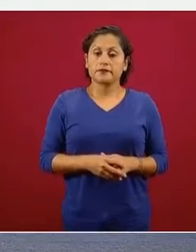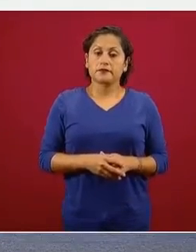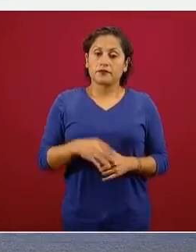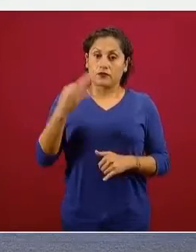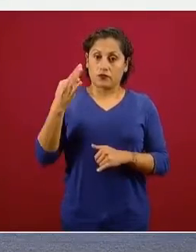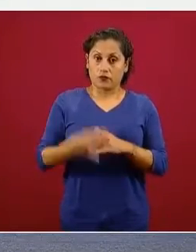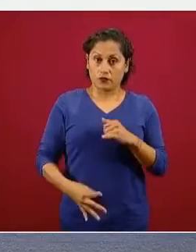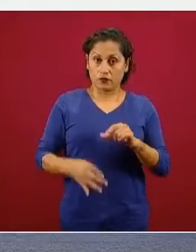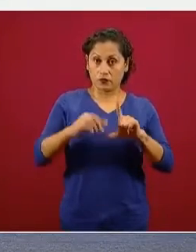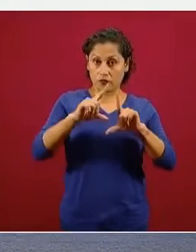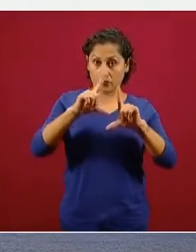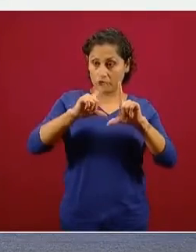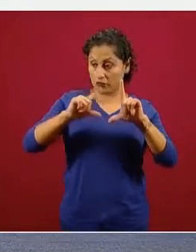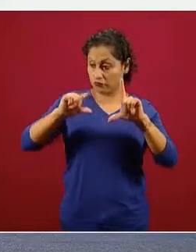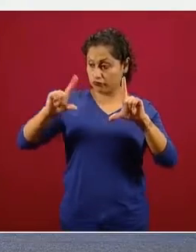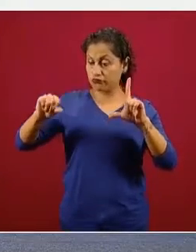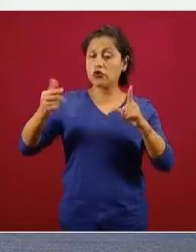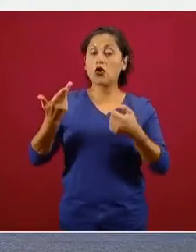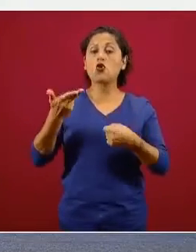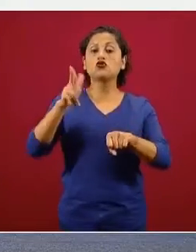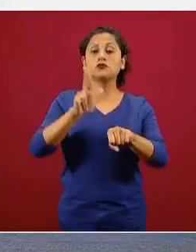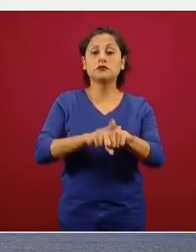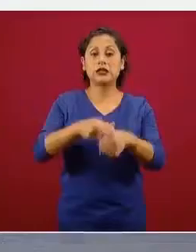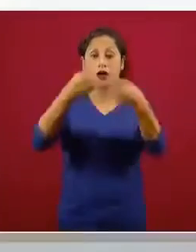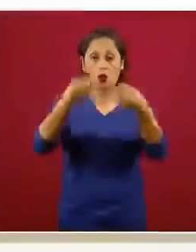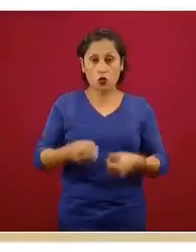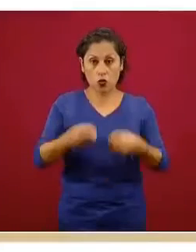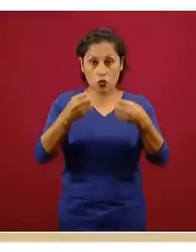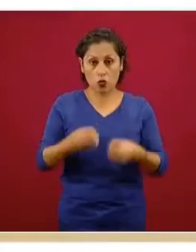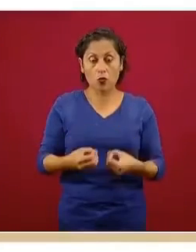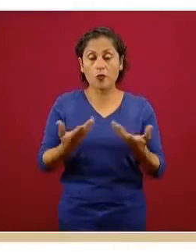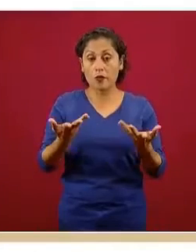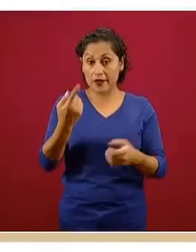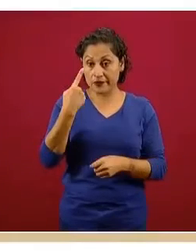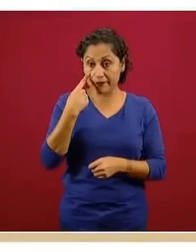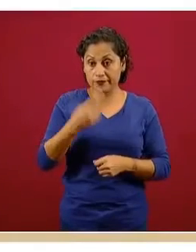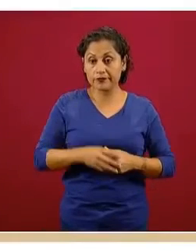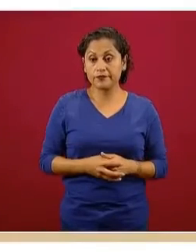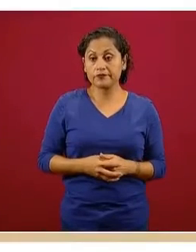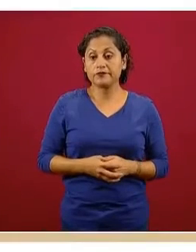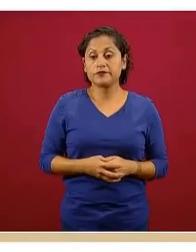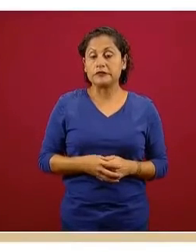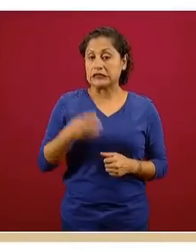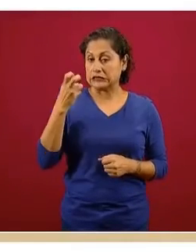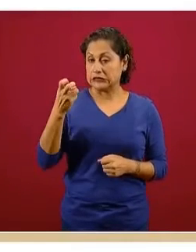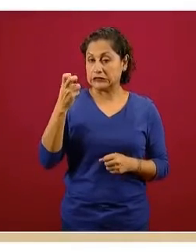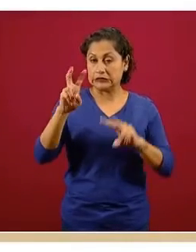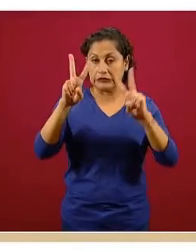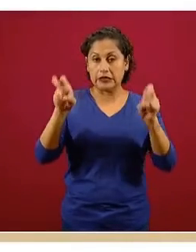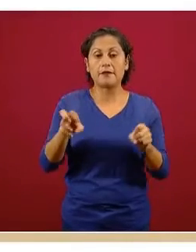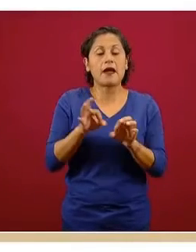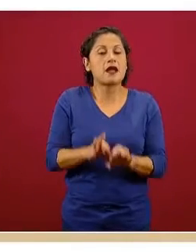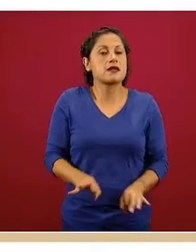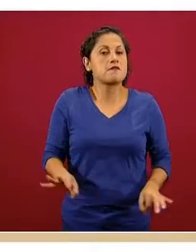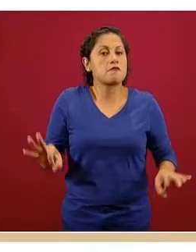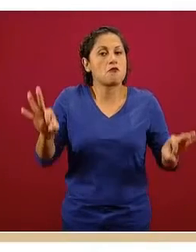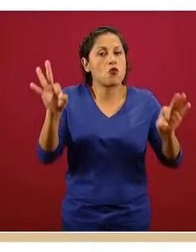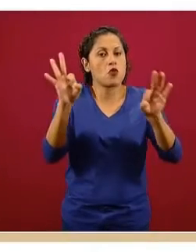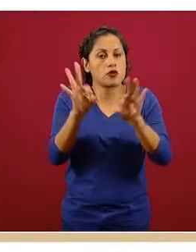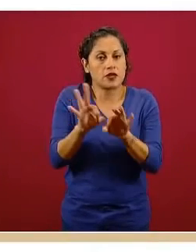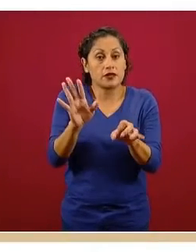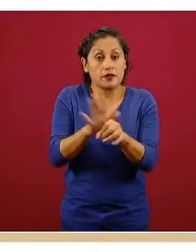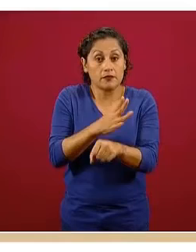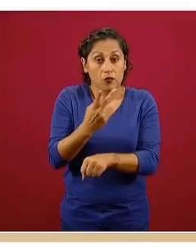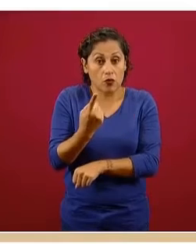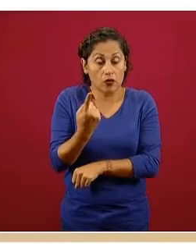Finalmente, la ocupación hospitalaria. Recordamos nuevamente, la ocupación hospitalaria es importantísima porque es lo que nos ha permitido a